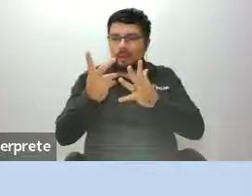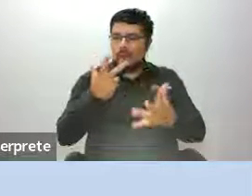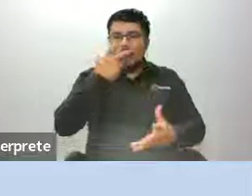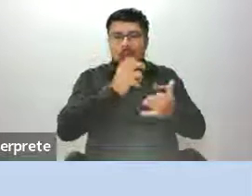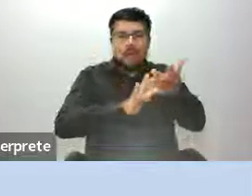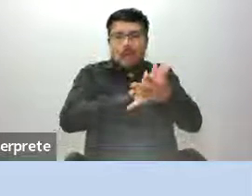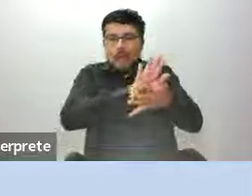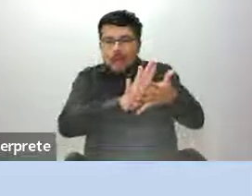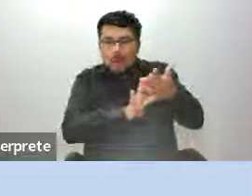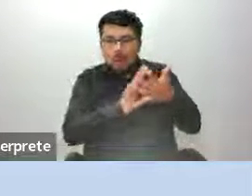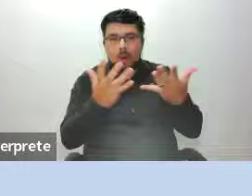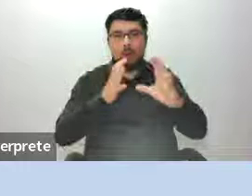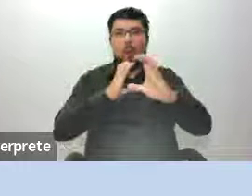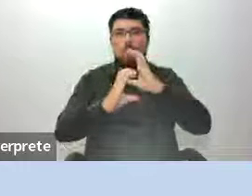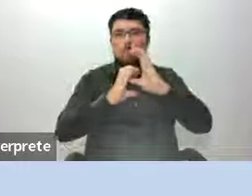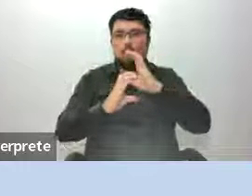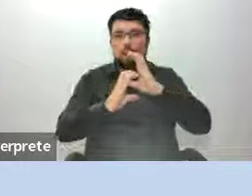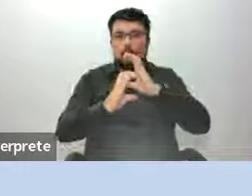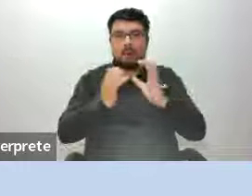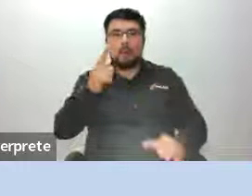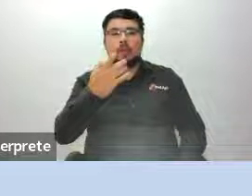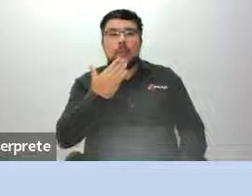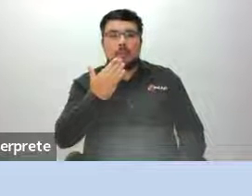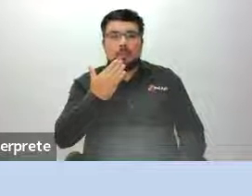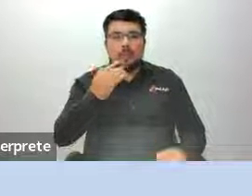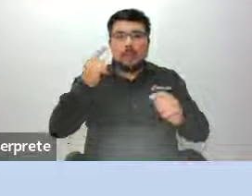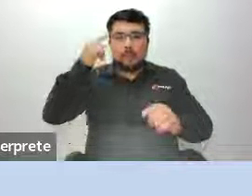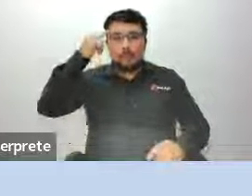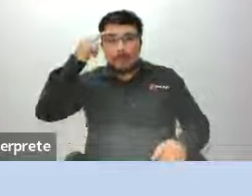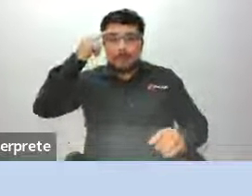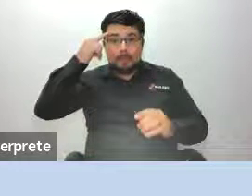nos comunicamos, pero también desarrollar el pensamiento,